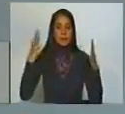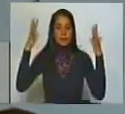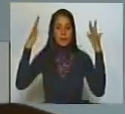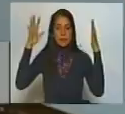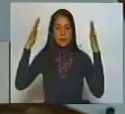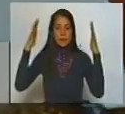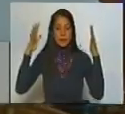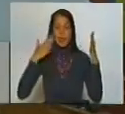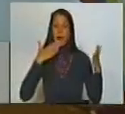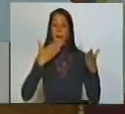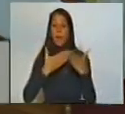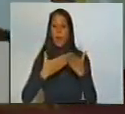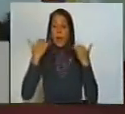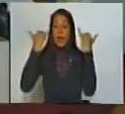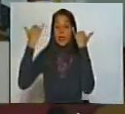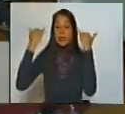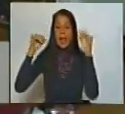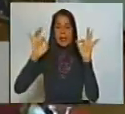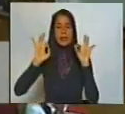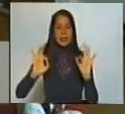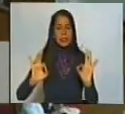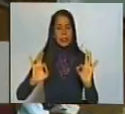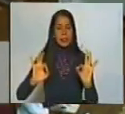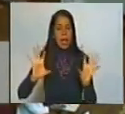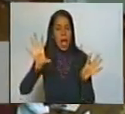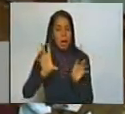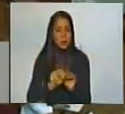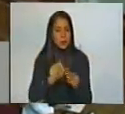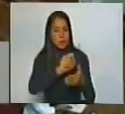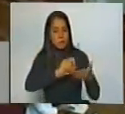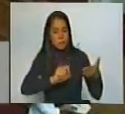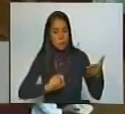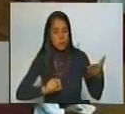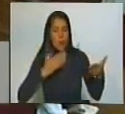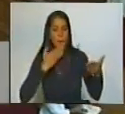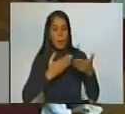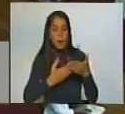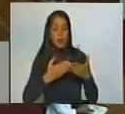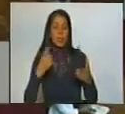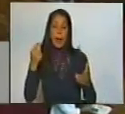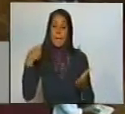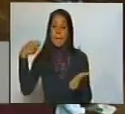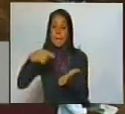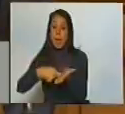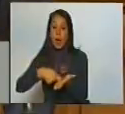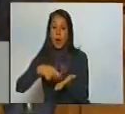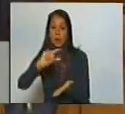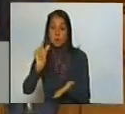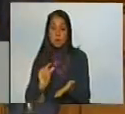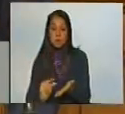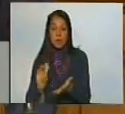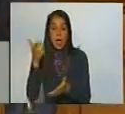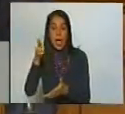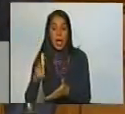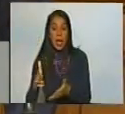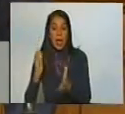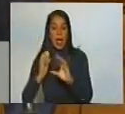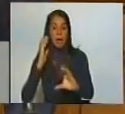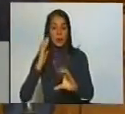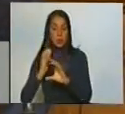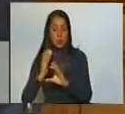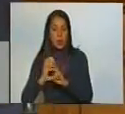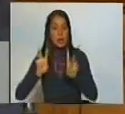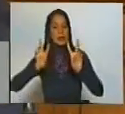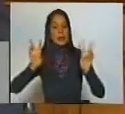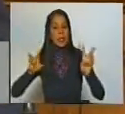Allí propuestas concretas. Lo dijo la presidenta. Pasaje estudiantil. Han hablado ellos de temas de salud para